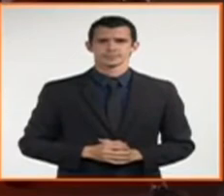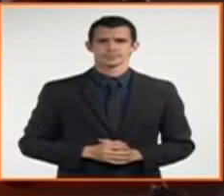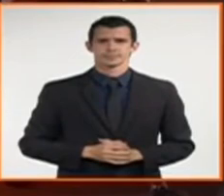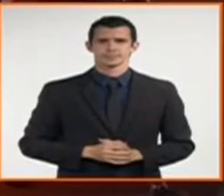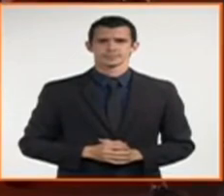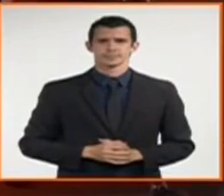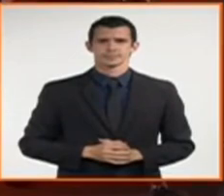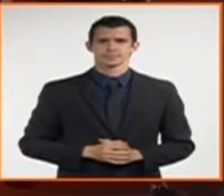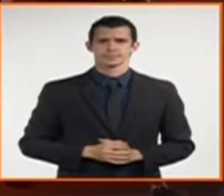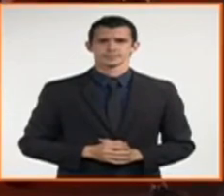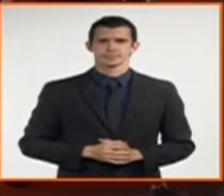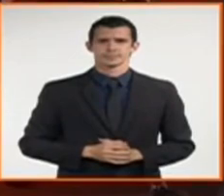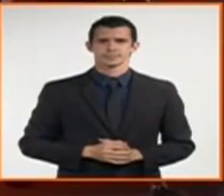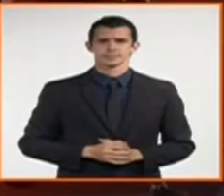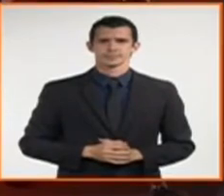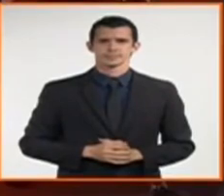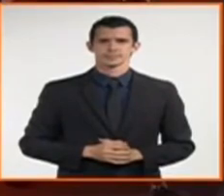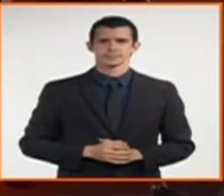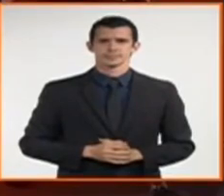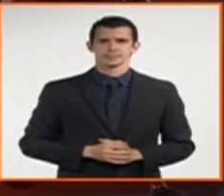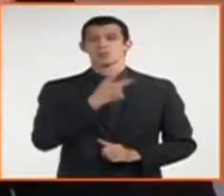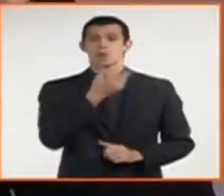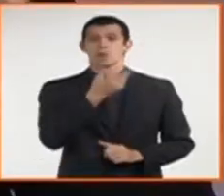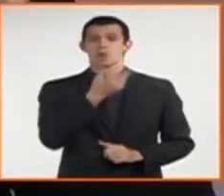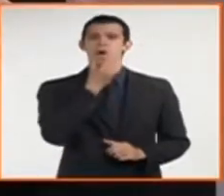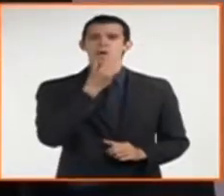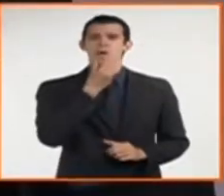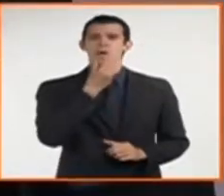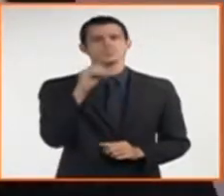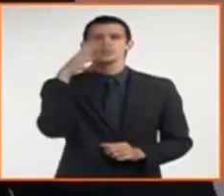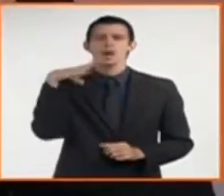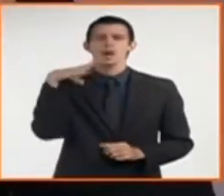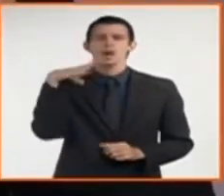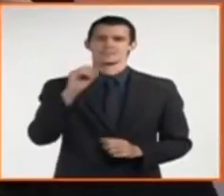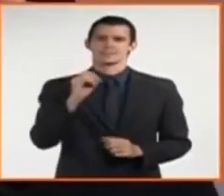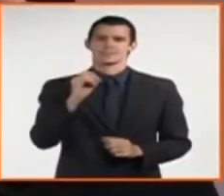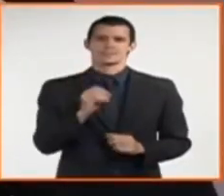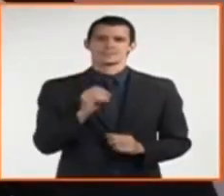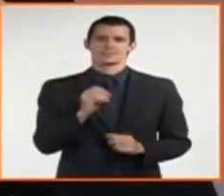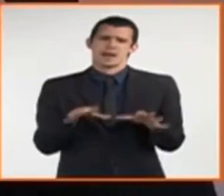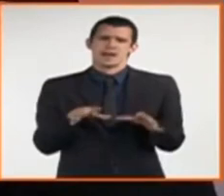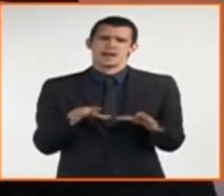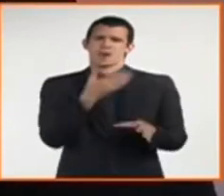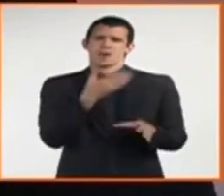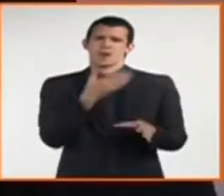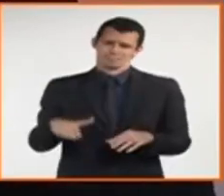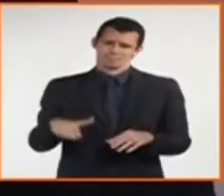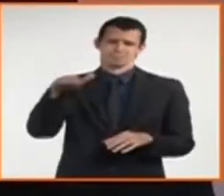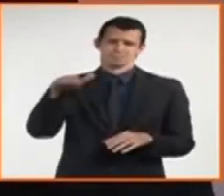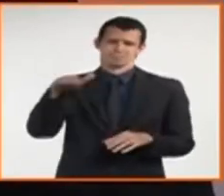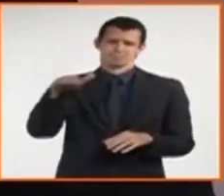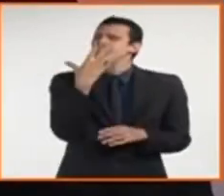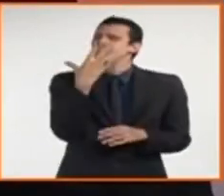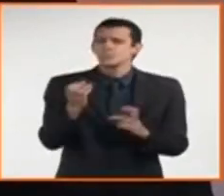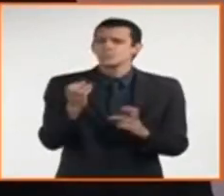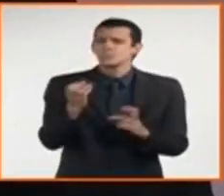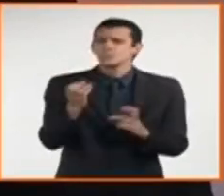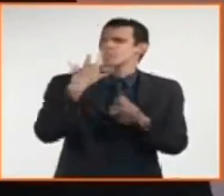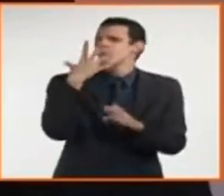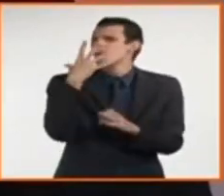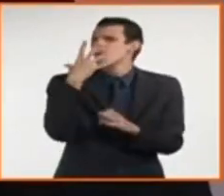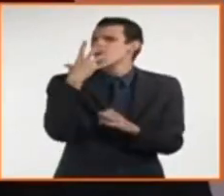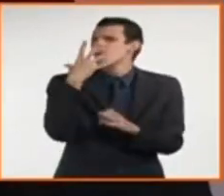sabe que está absorbido por ese por eso esos paradigmas por esos códigos vive la permanente